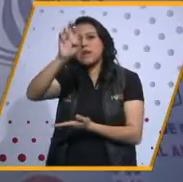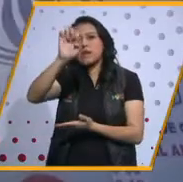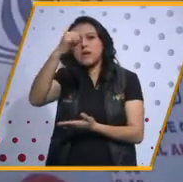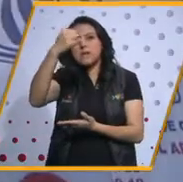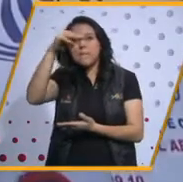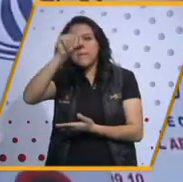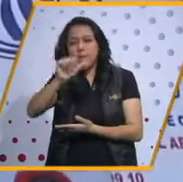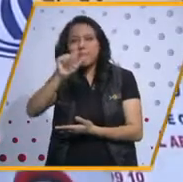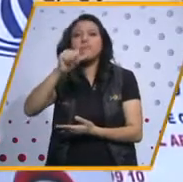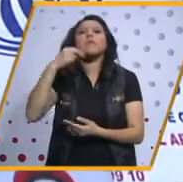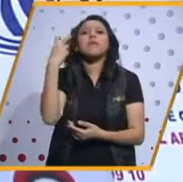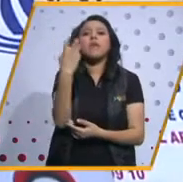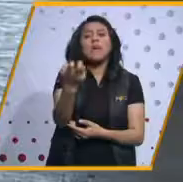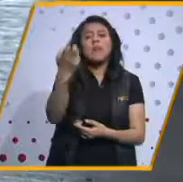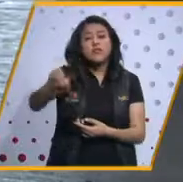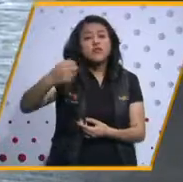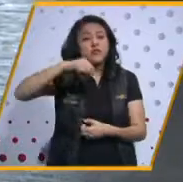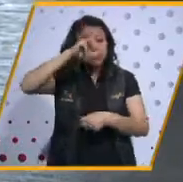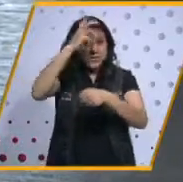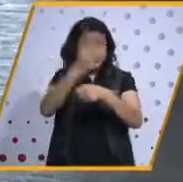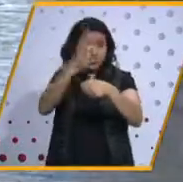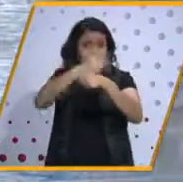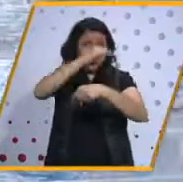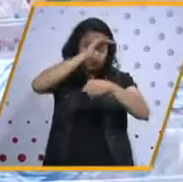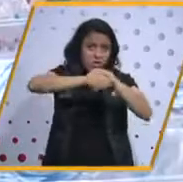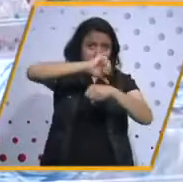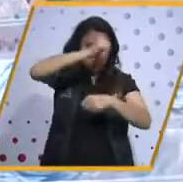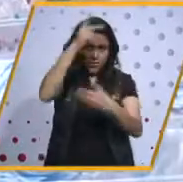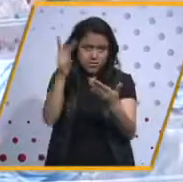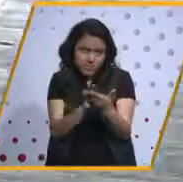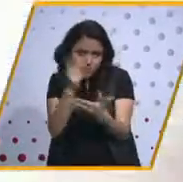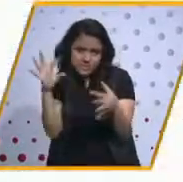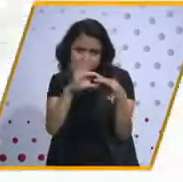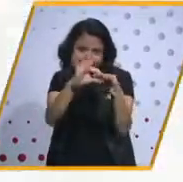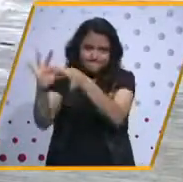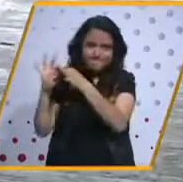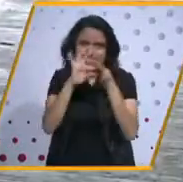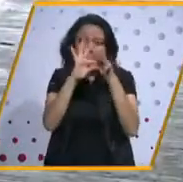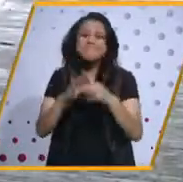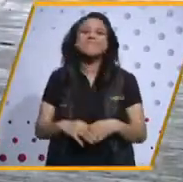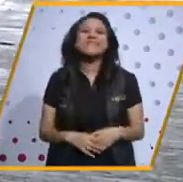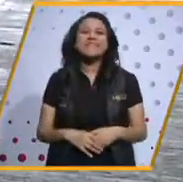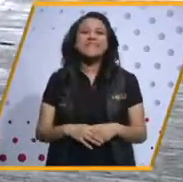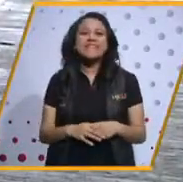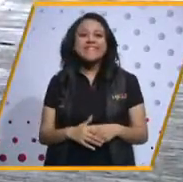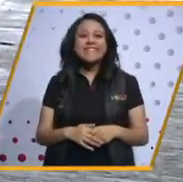amigos de Reyma, que por segundo año consecutivo se suman con nosotros.